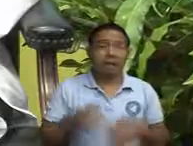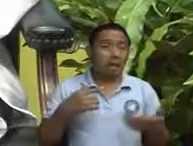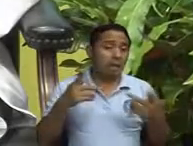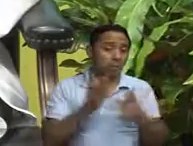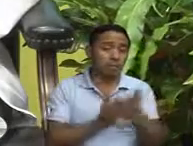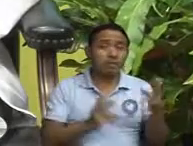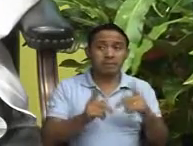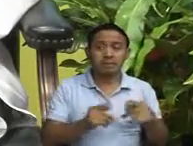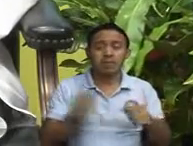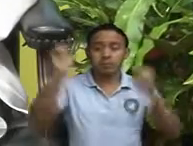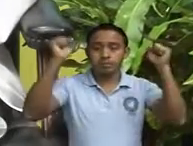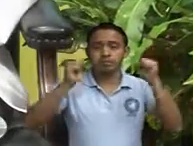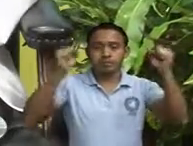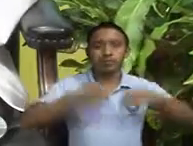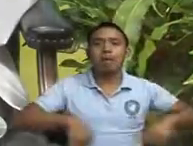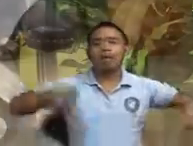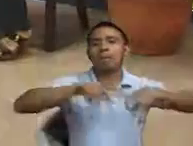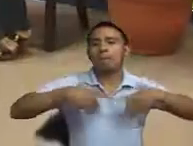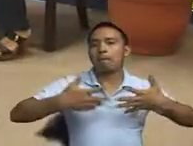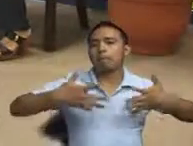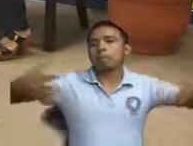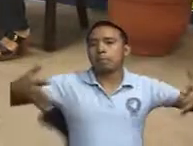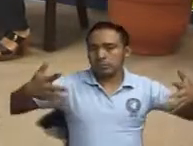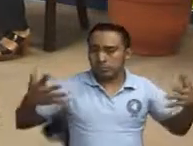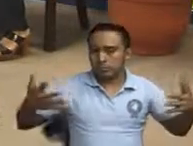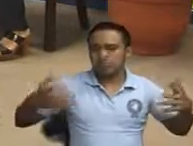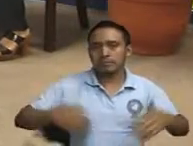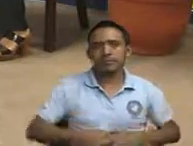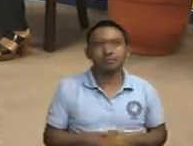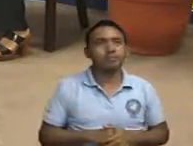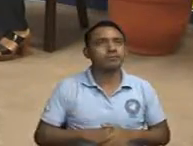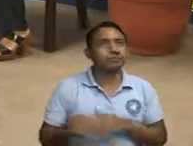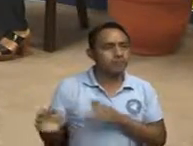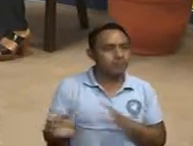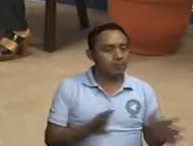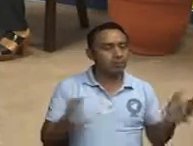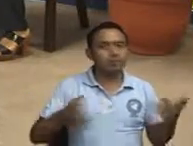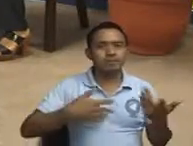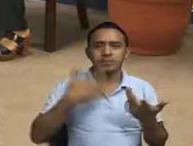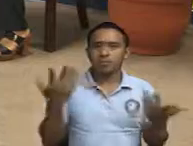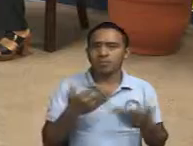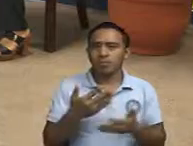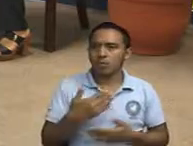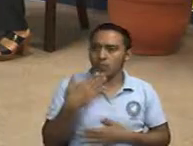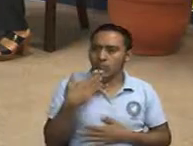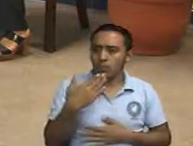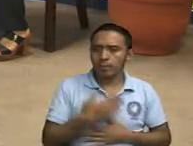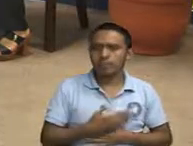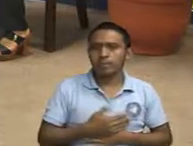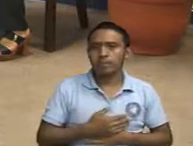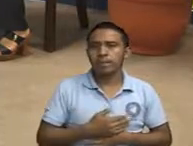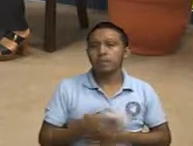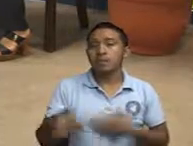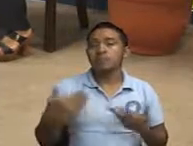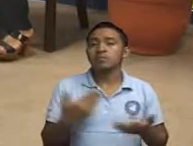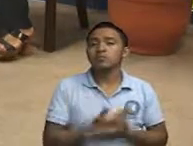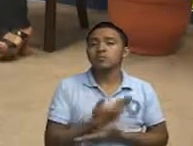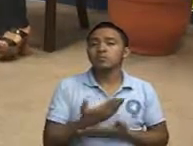de peso cuando va al gimnasio. Ahora, ¿qué tan confiables también son, licenciadas, por ejemplo, las bebidas que han